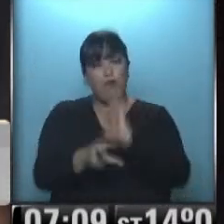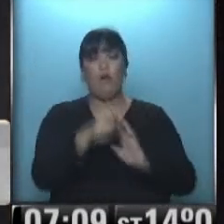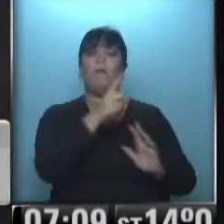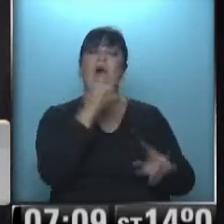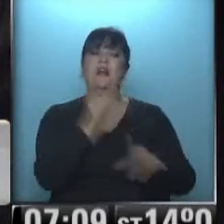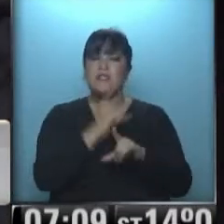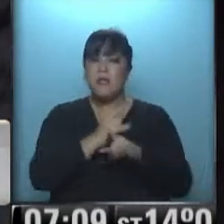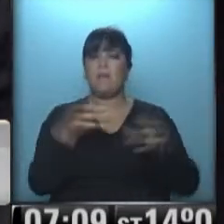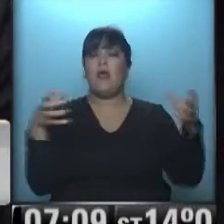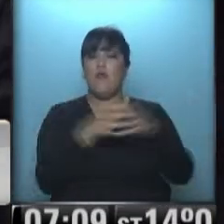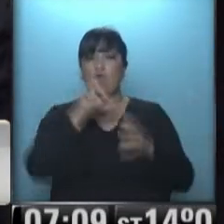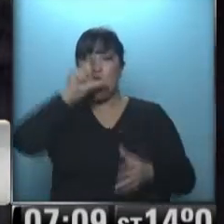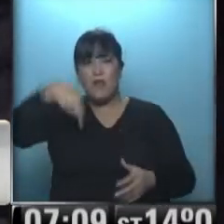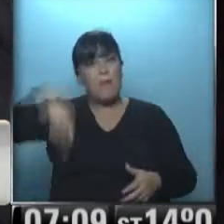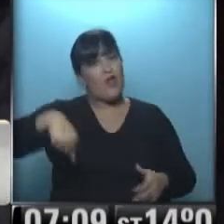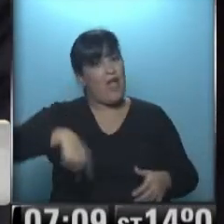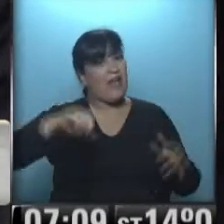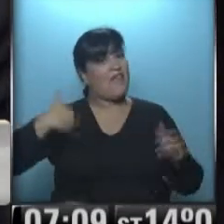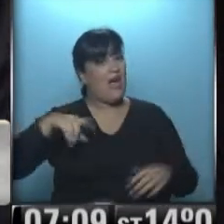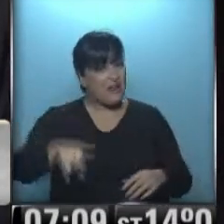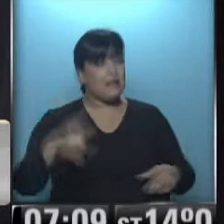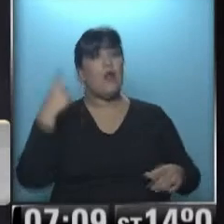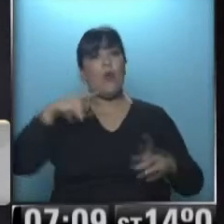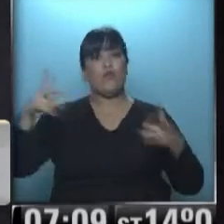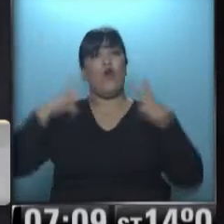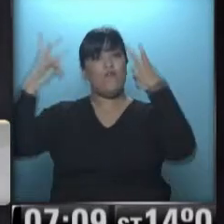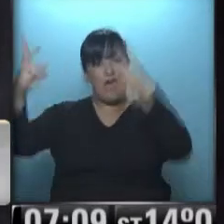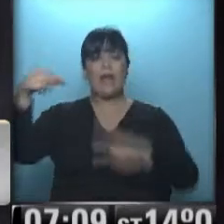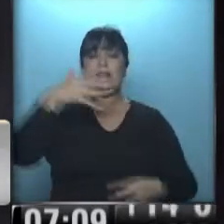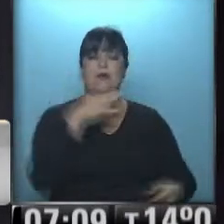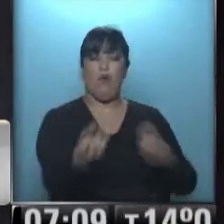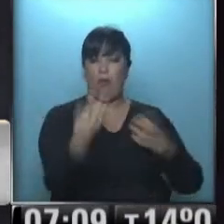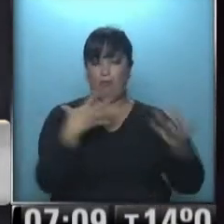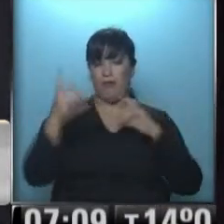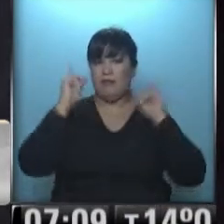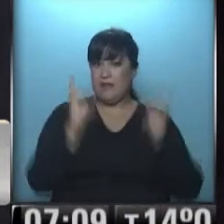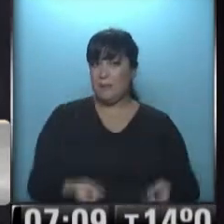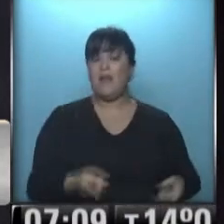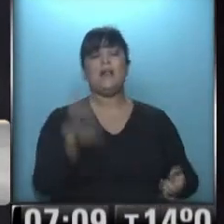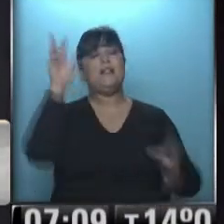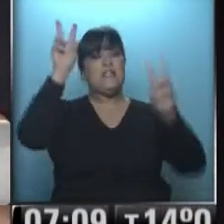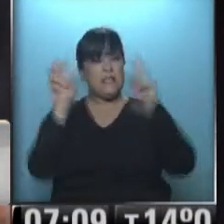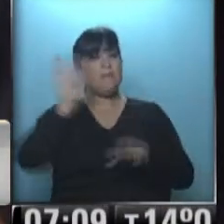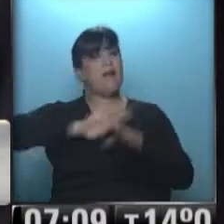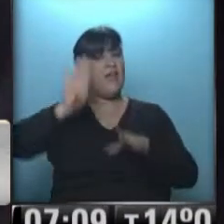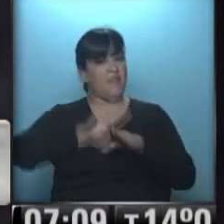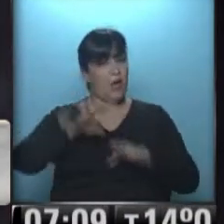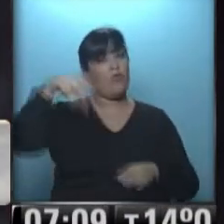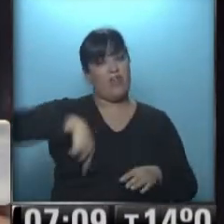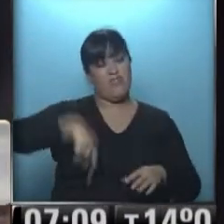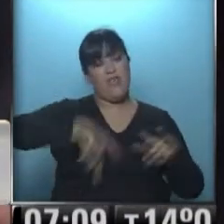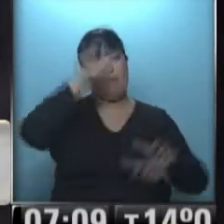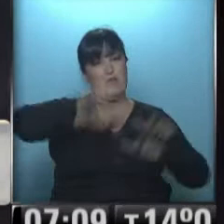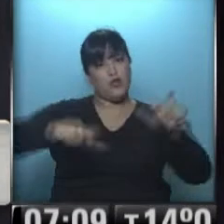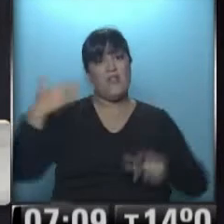algunos buitres locales que podría comenzar mientras ella esté fuera del país. Así es, el tema es la deuda, un tema central en la vida de los